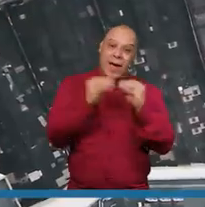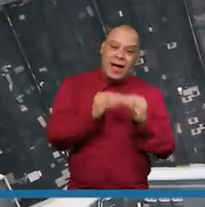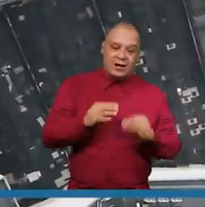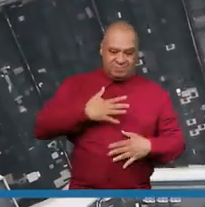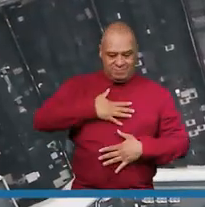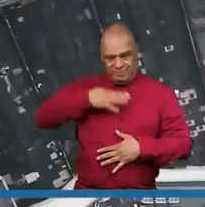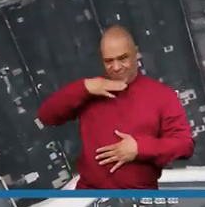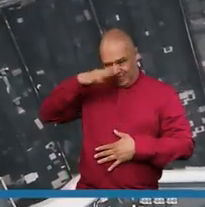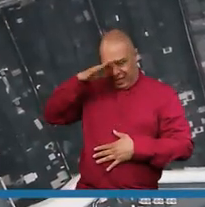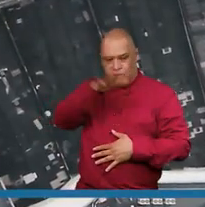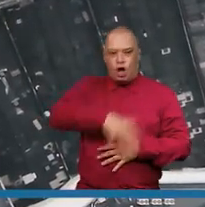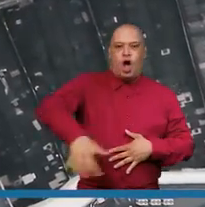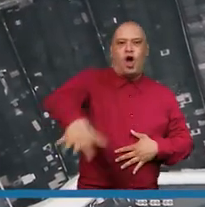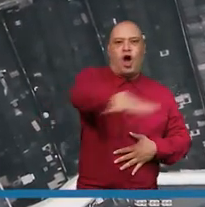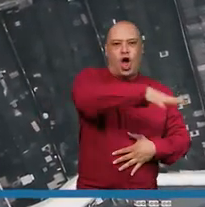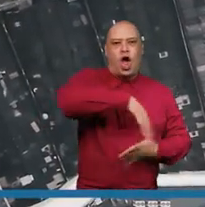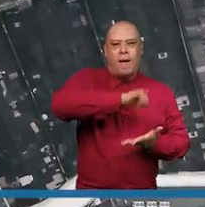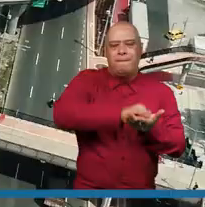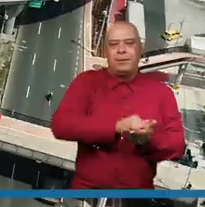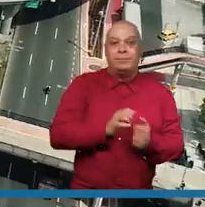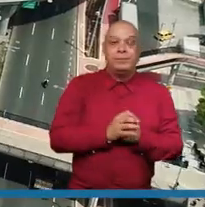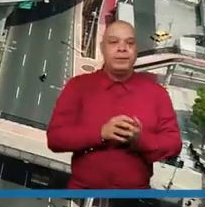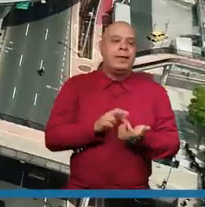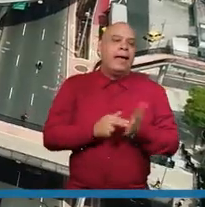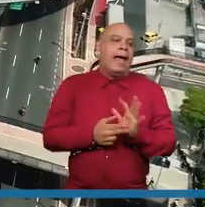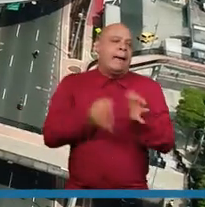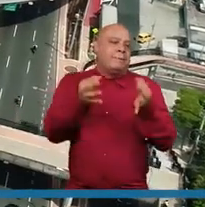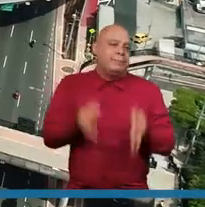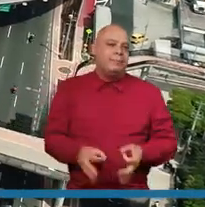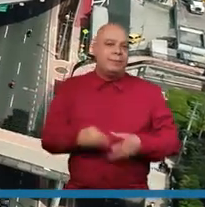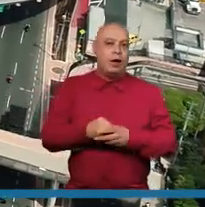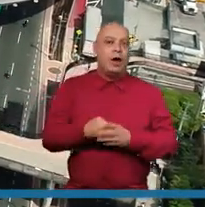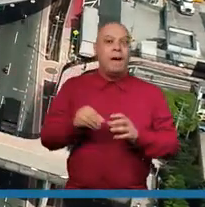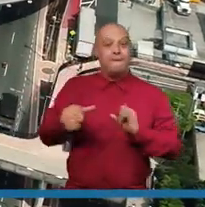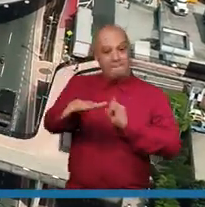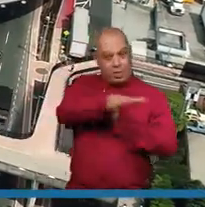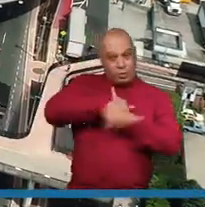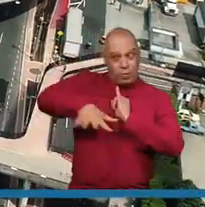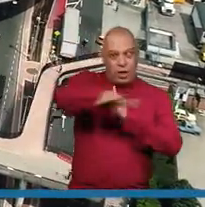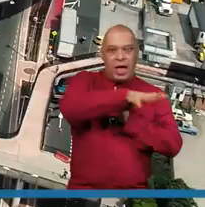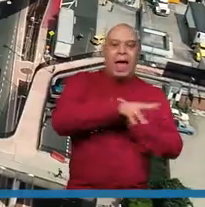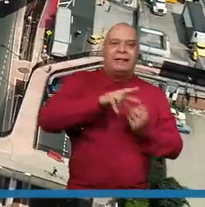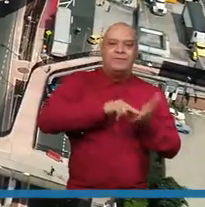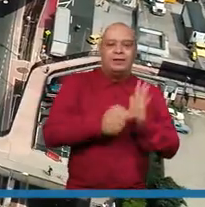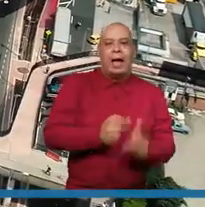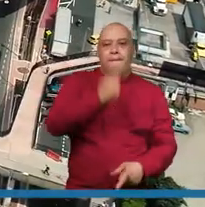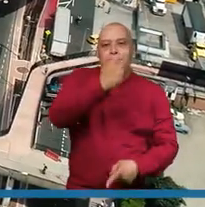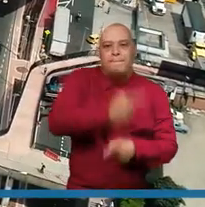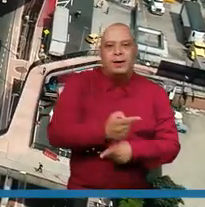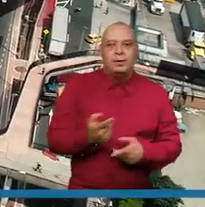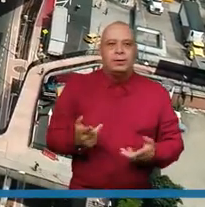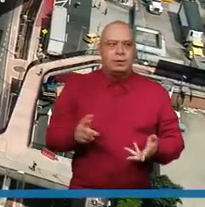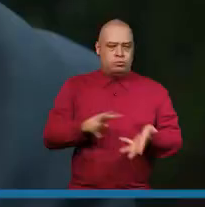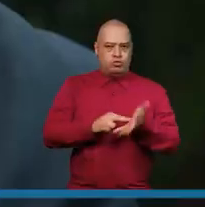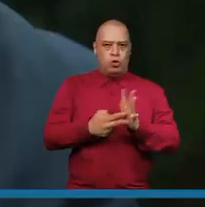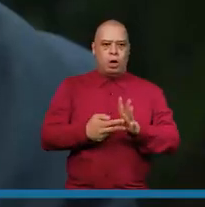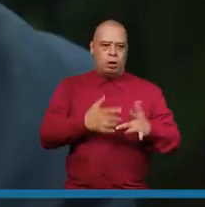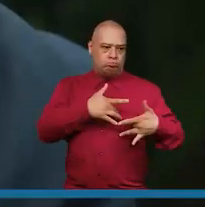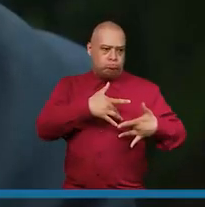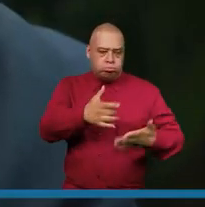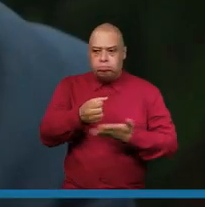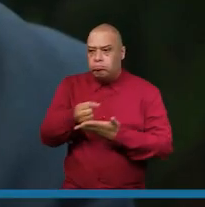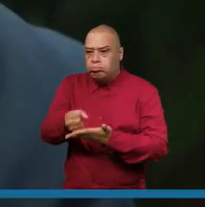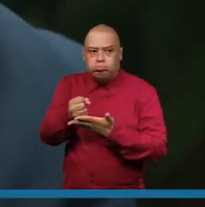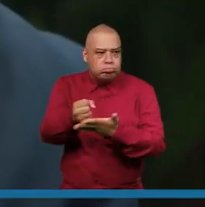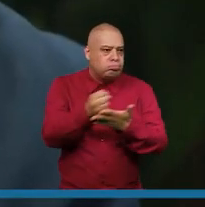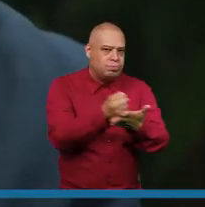núcleo, sino del territorio. Esto es un ejemplo de lo que deberían ser las áreas metropolitanas y es tener esa vocación de